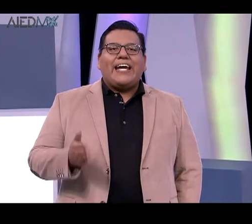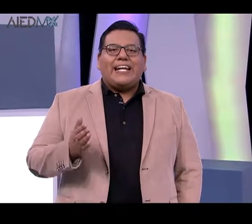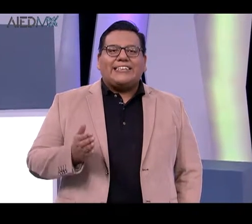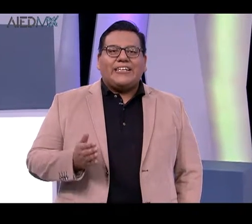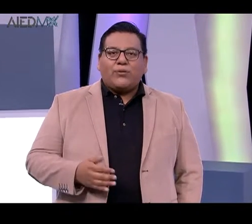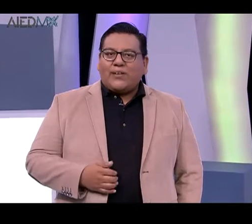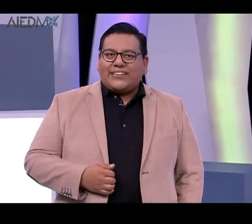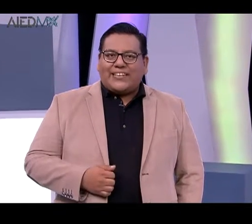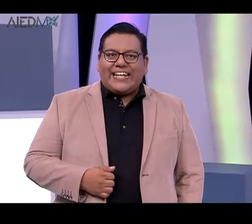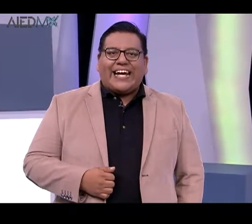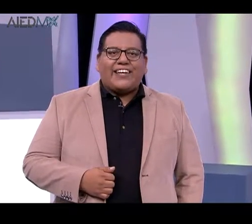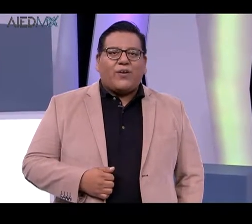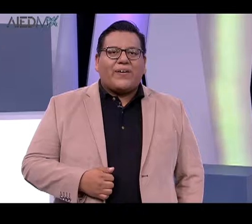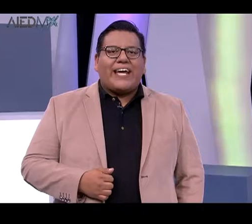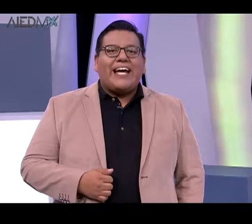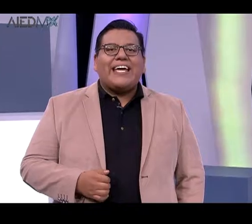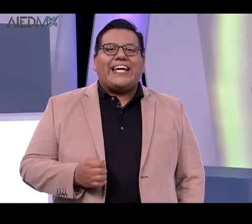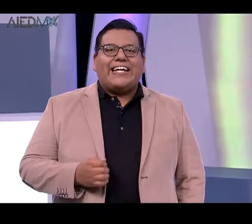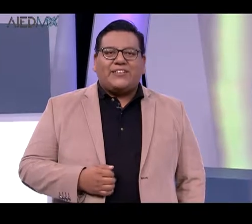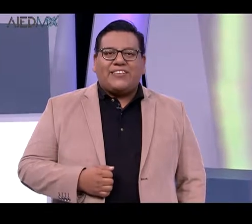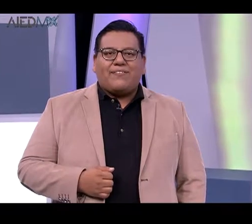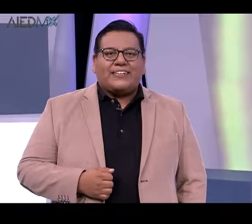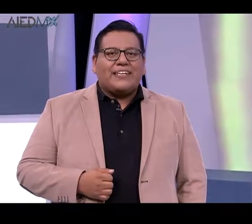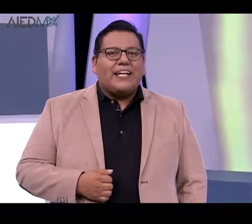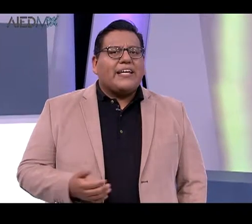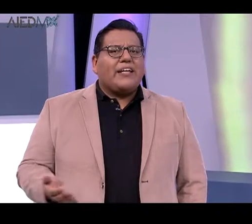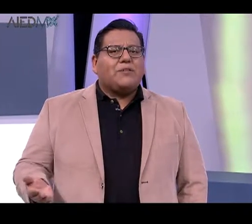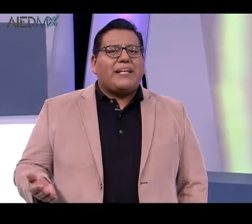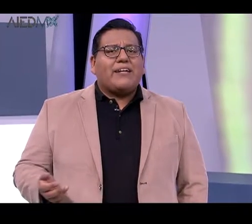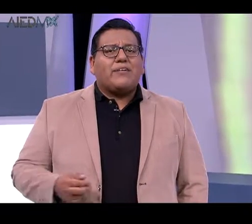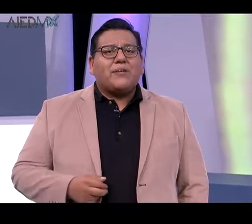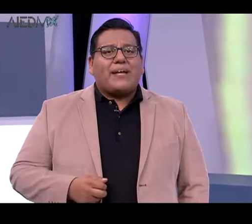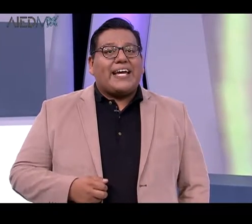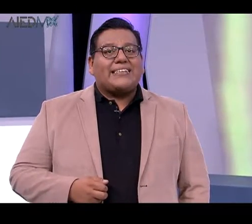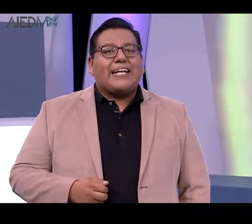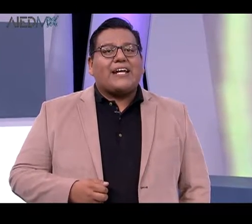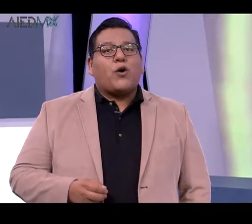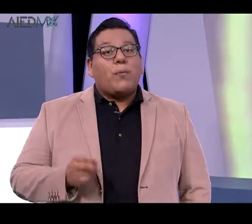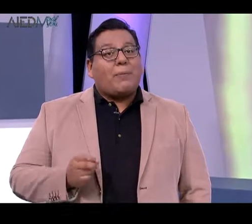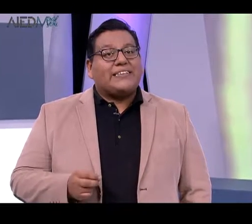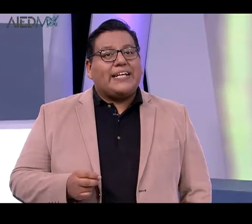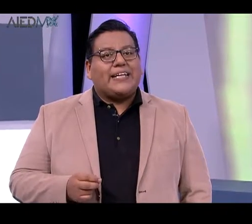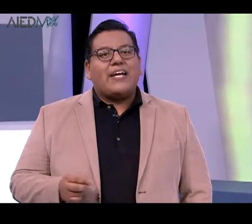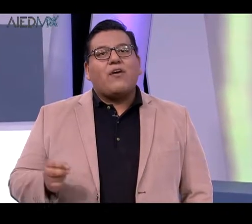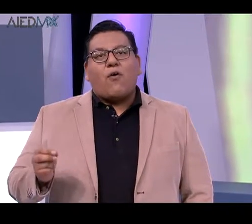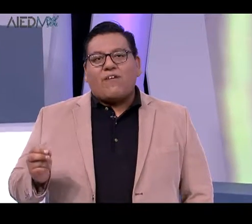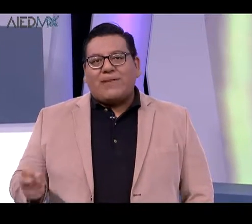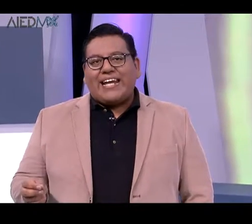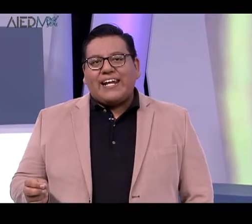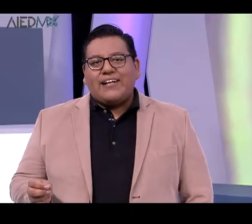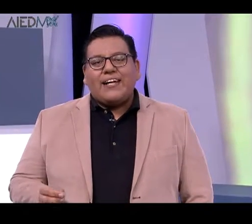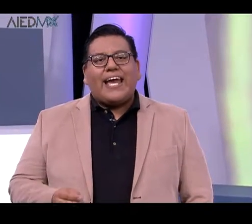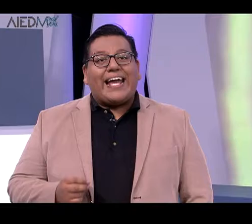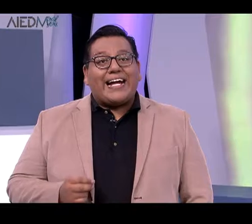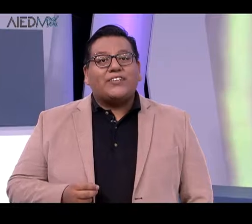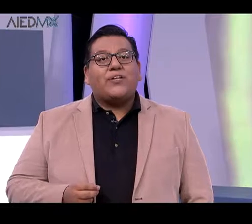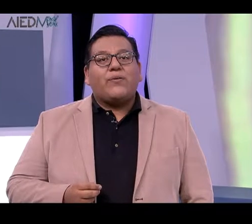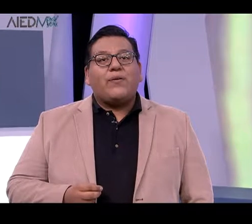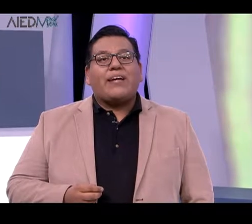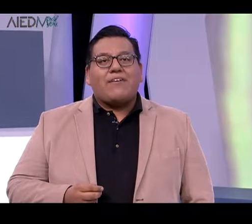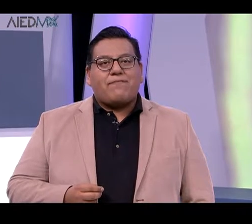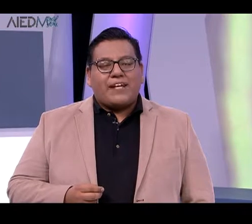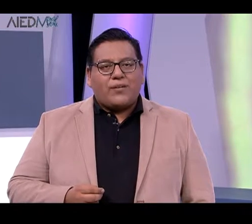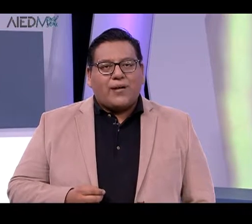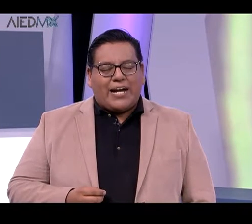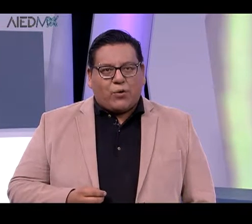cardiología en el Instituto Nacional de Cardiología Ignacio Chávez, quien nos platicó sobre qué hacer como paciente o familiar en caso